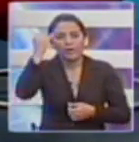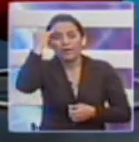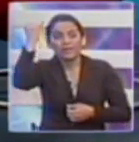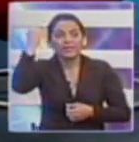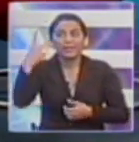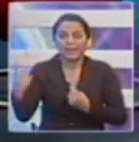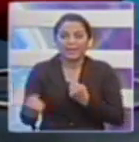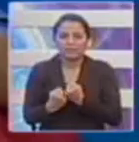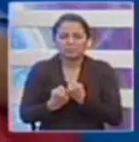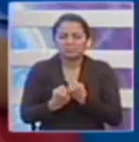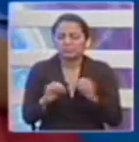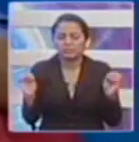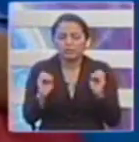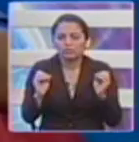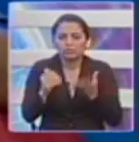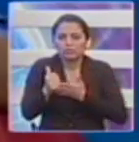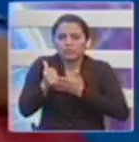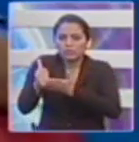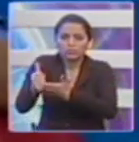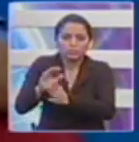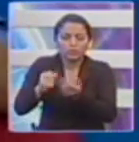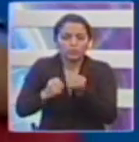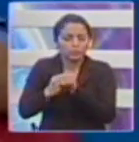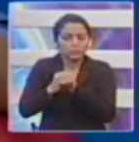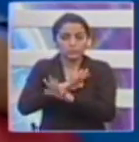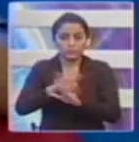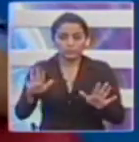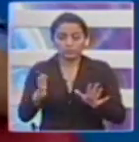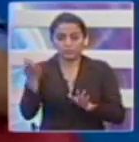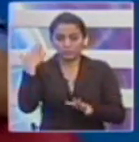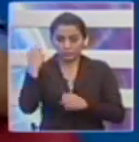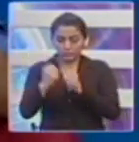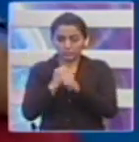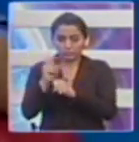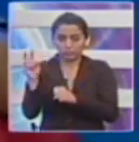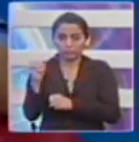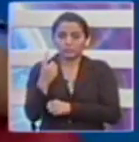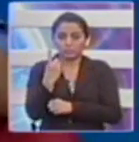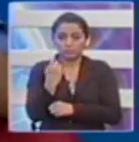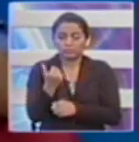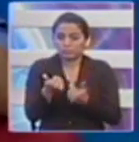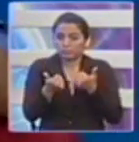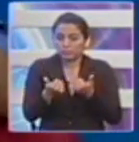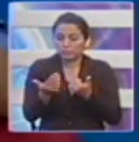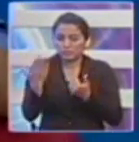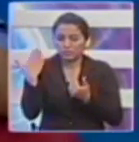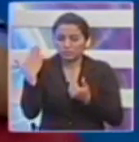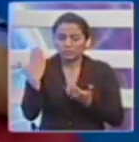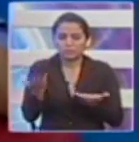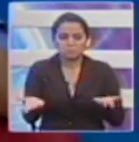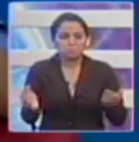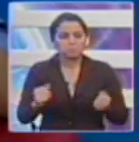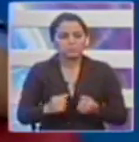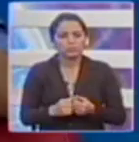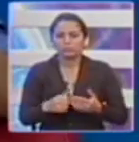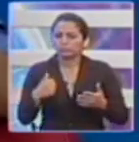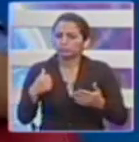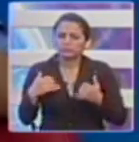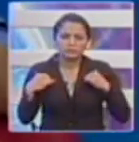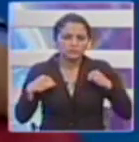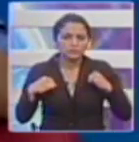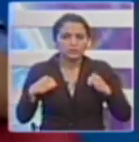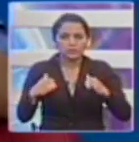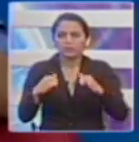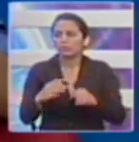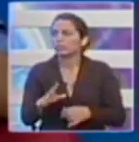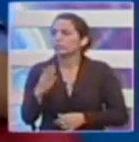pequeños sueños de querer hacer un grupo de migrantes en el 2010-2011, se nos hizo imposible y por eso buscamos un movimiento político que nos dé